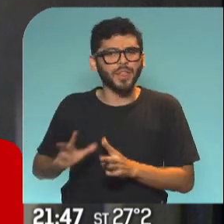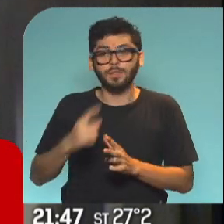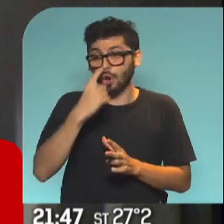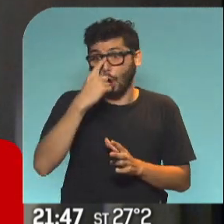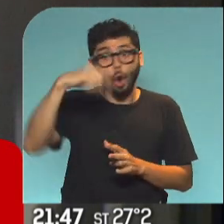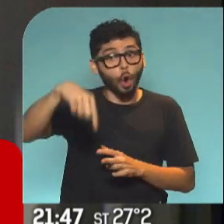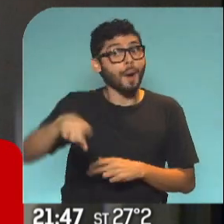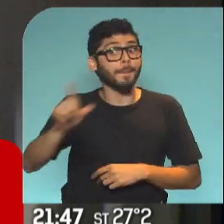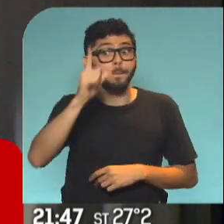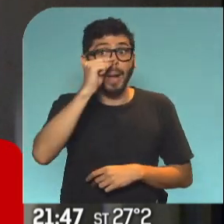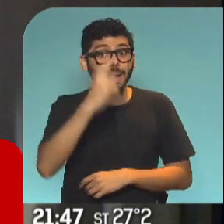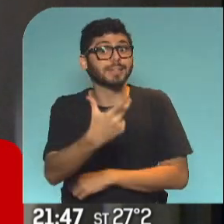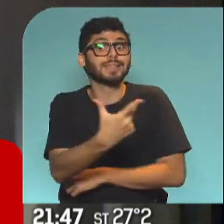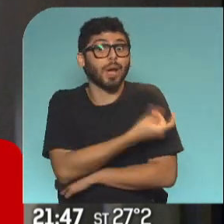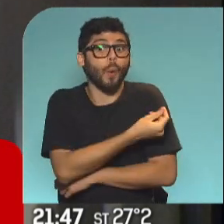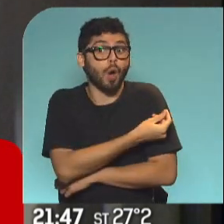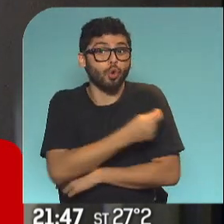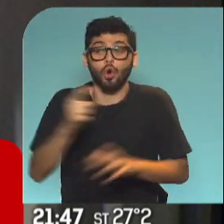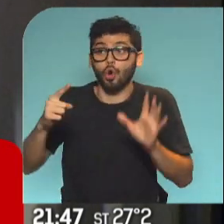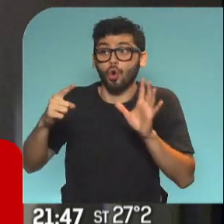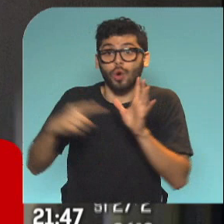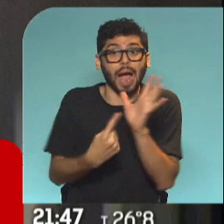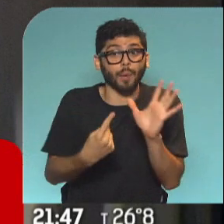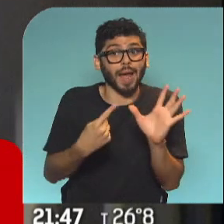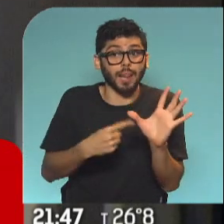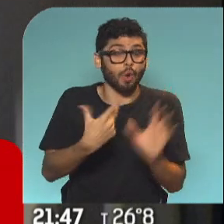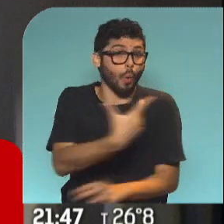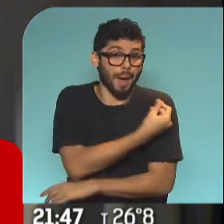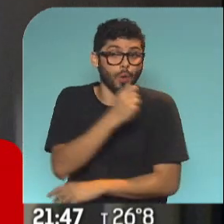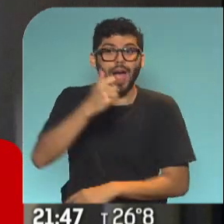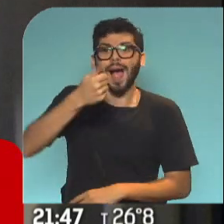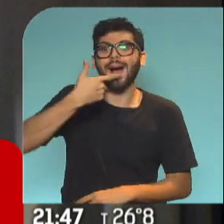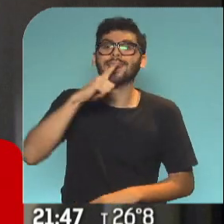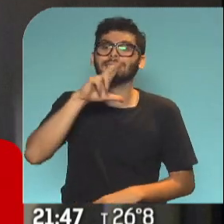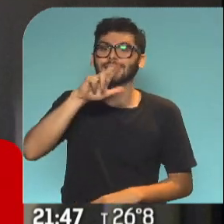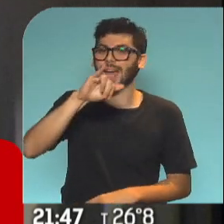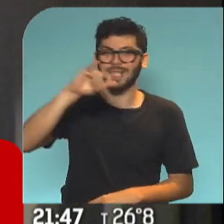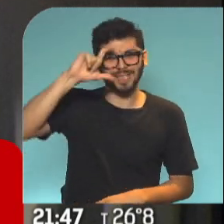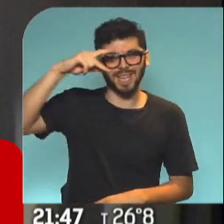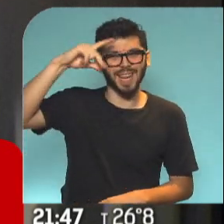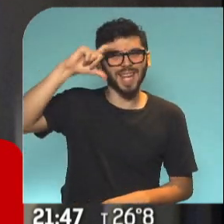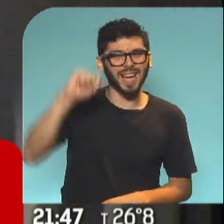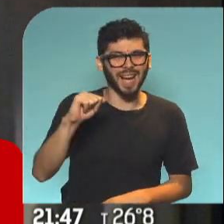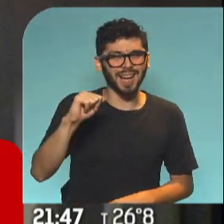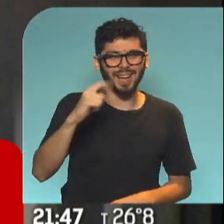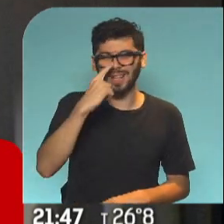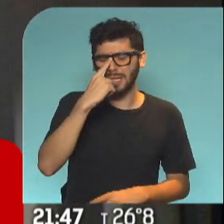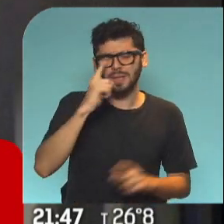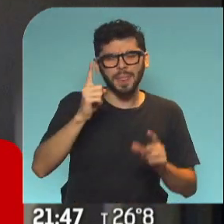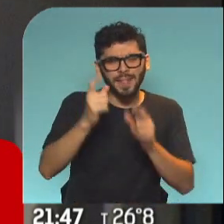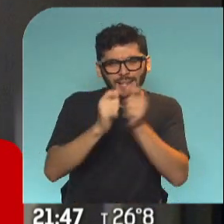papá fue vacunado en Ciudad de Buenos Aires con la vacuna de AstraZeneca, la de Covishield, la que ha